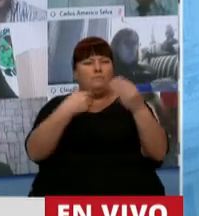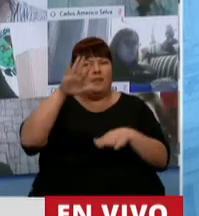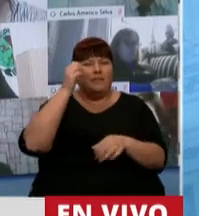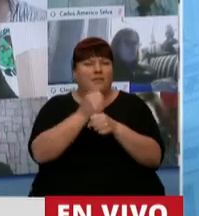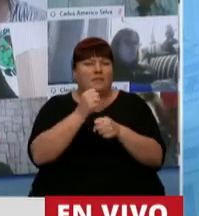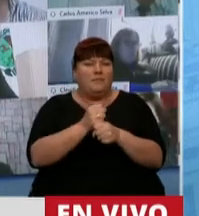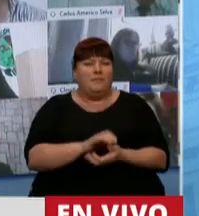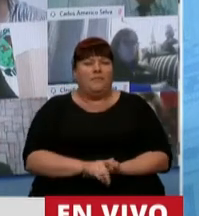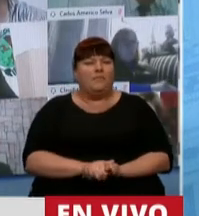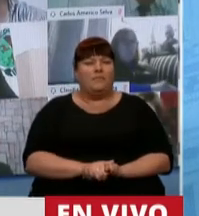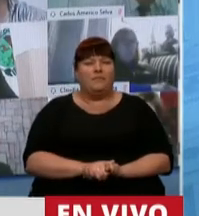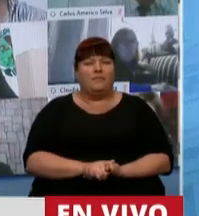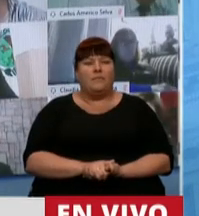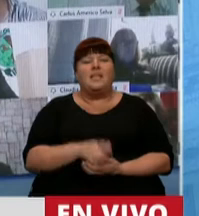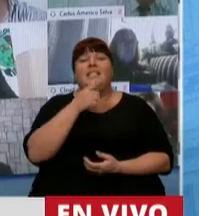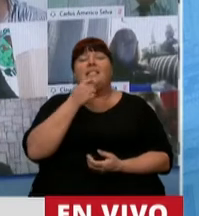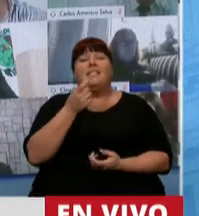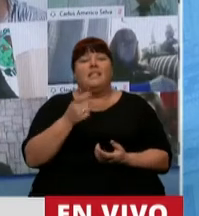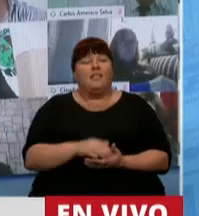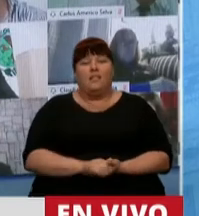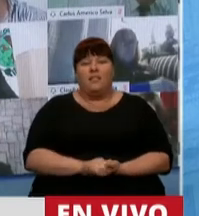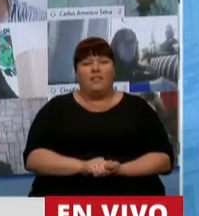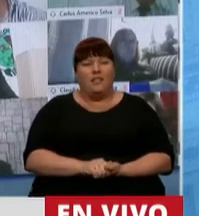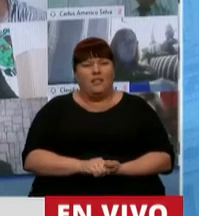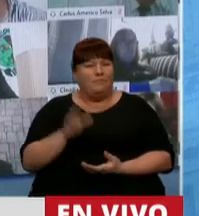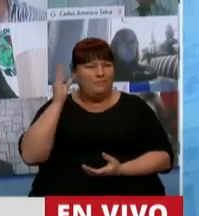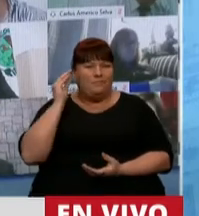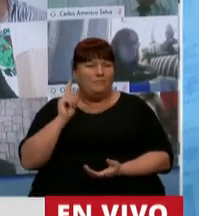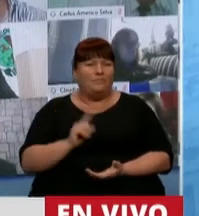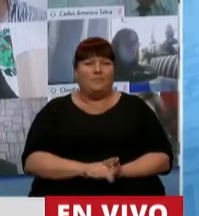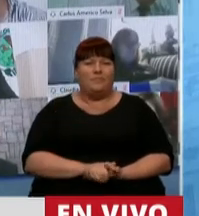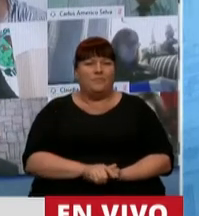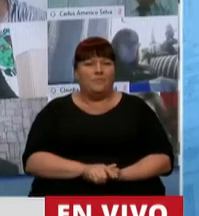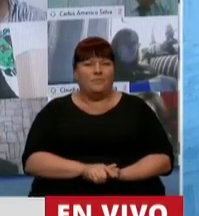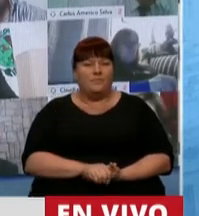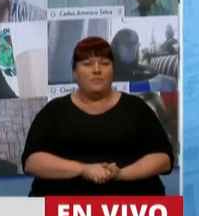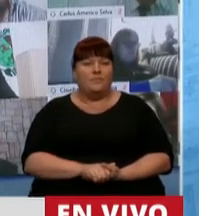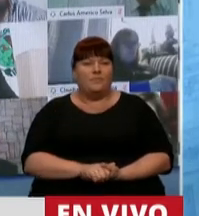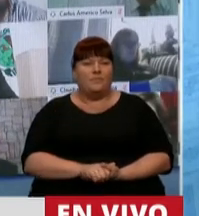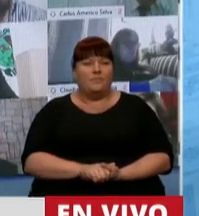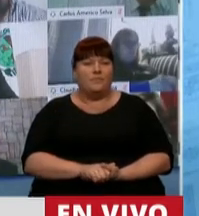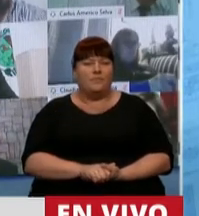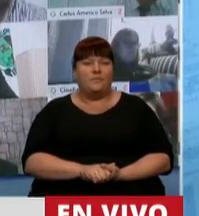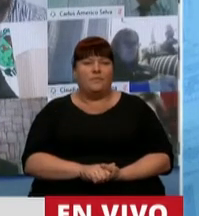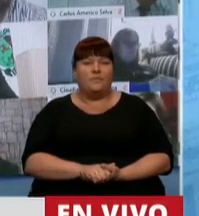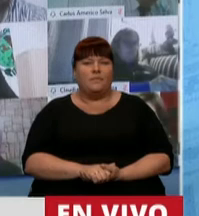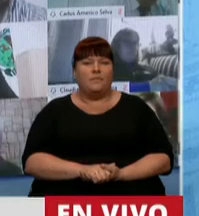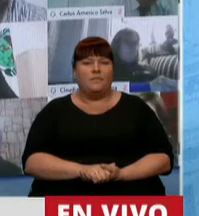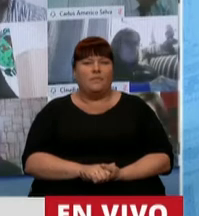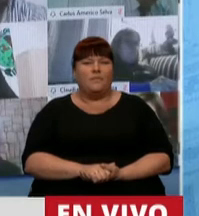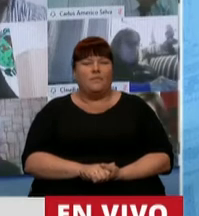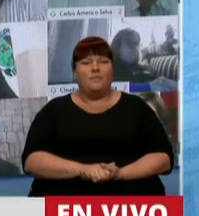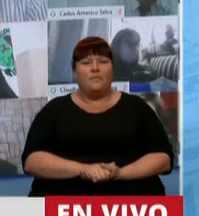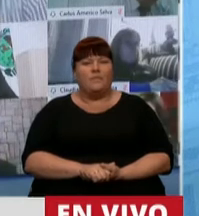crecimiento. Por lo tanto, significa ingresos y sostiene miles de familias a lo largo y a lo ancho de nuestro país. Y es